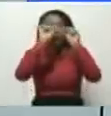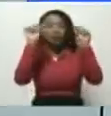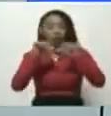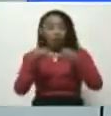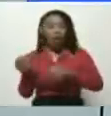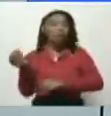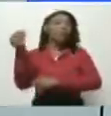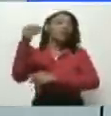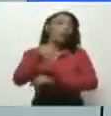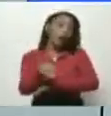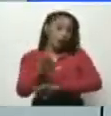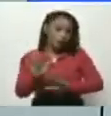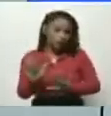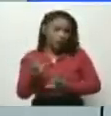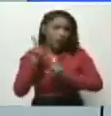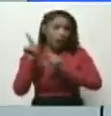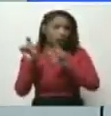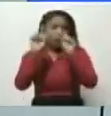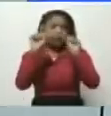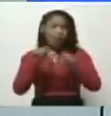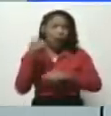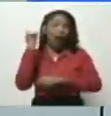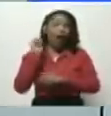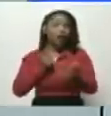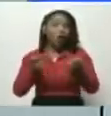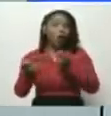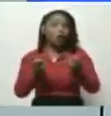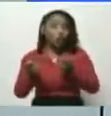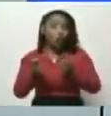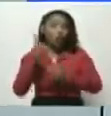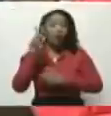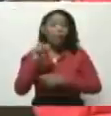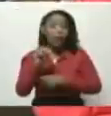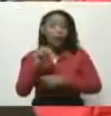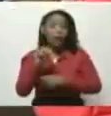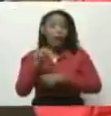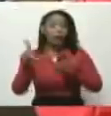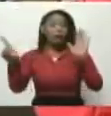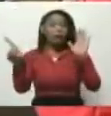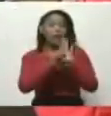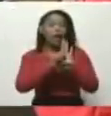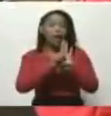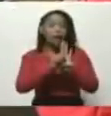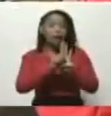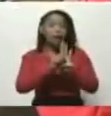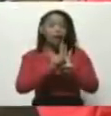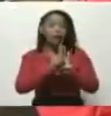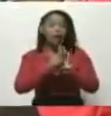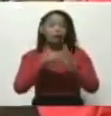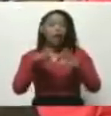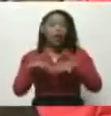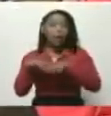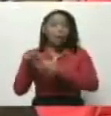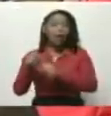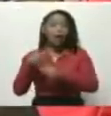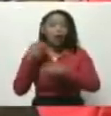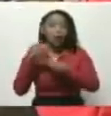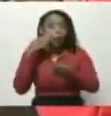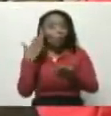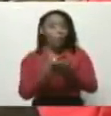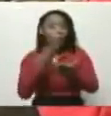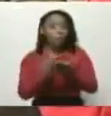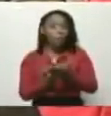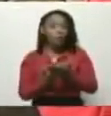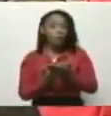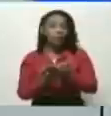Además, en ese sistema se puede controlar incluso la legitimidad de los capitales